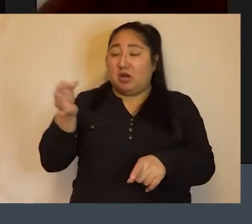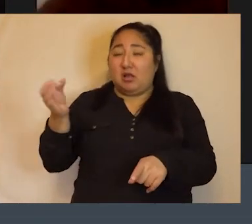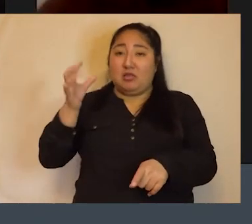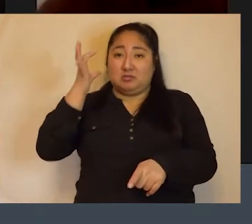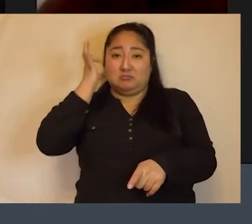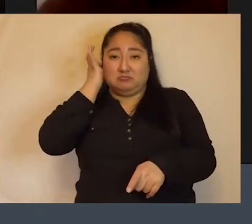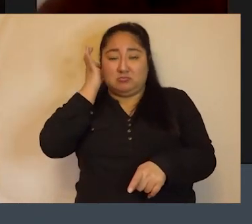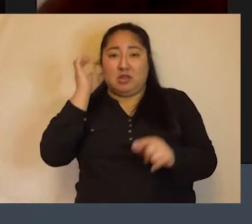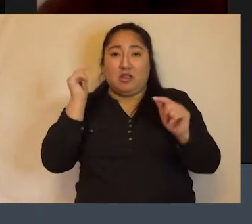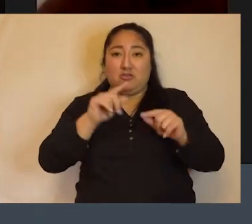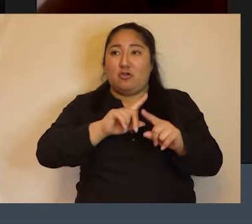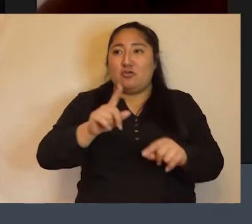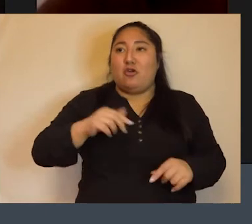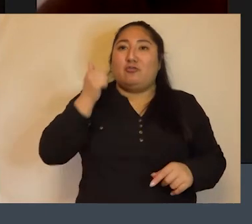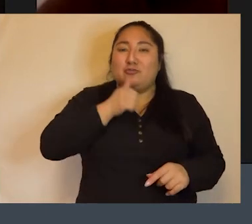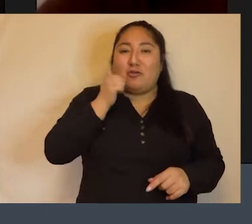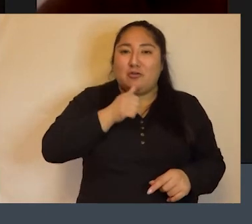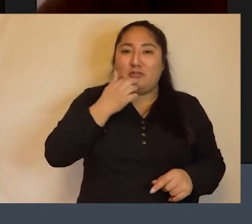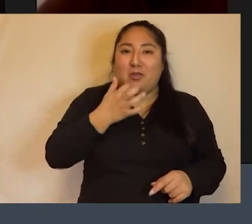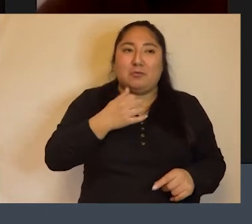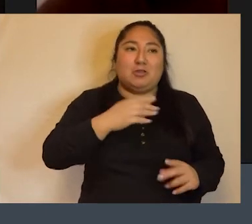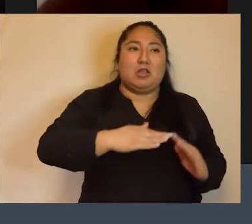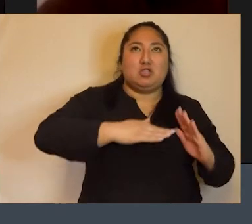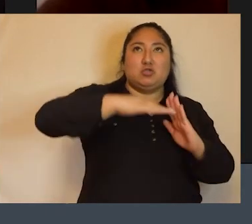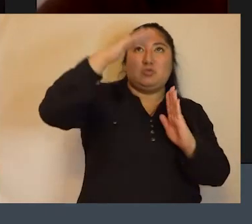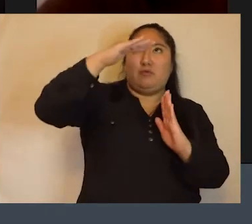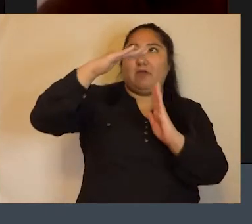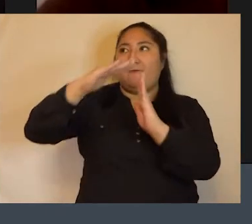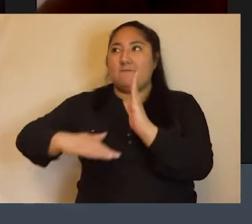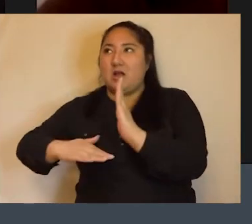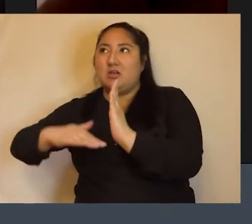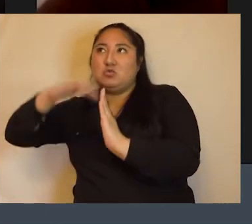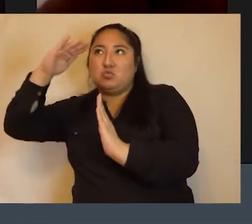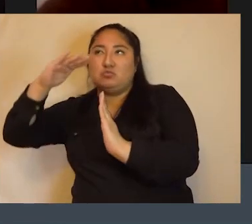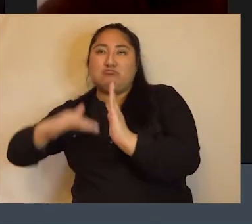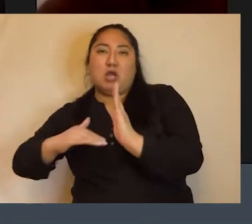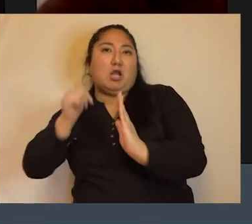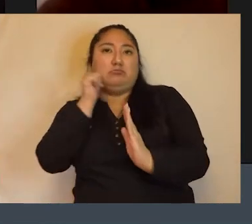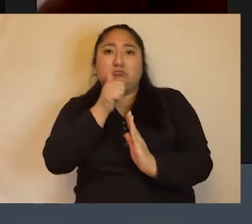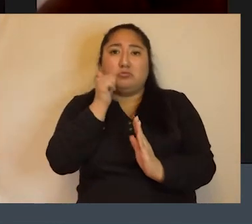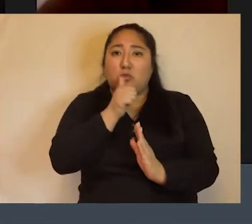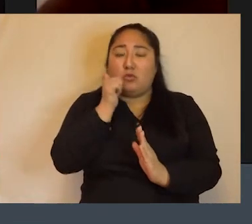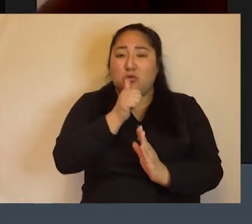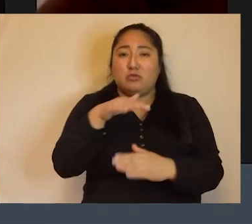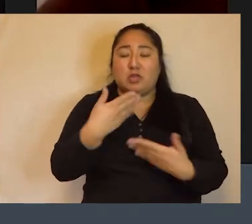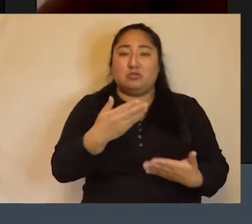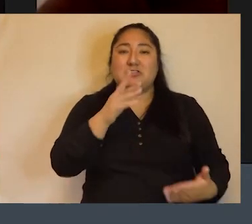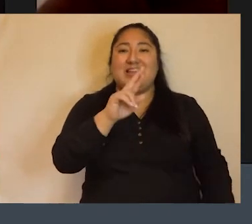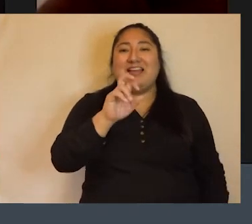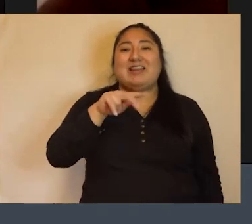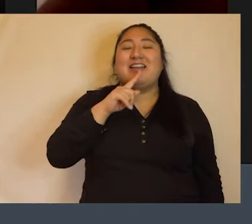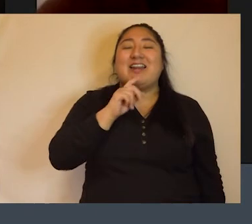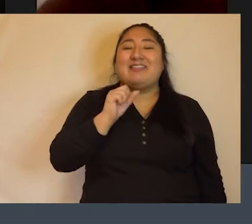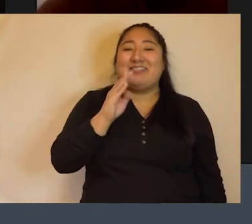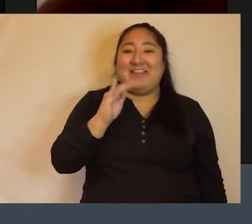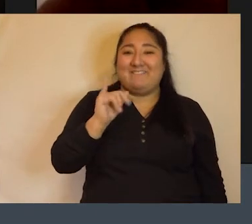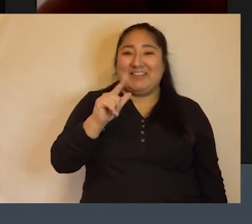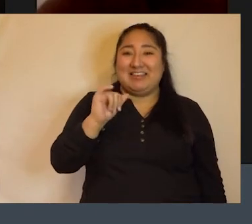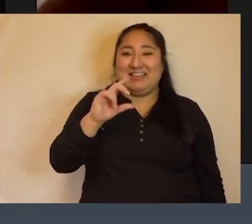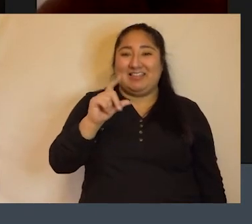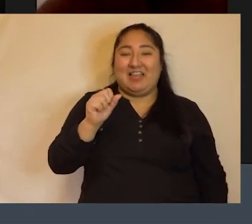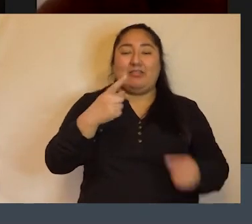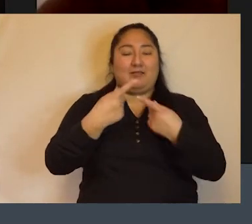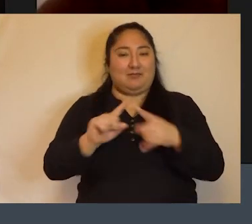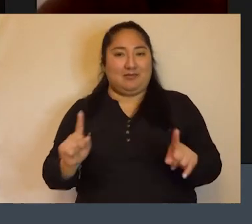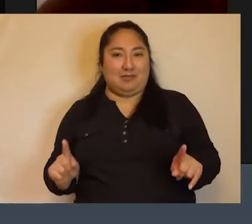para estarlo siguiendo todos los días, porque el sub y baja es de todos los días. Entonces las rentabilidades, por eso toda la